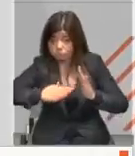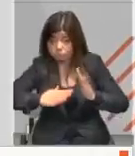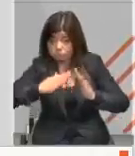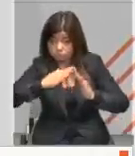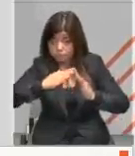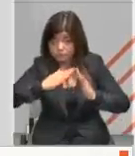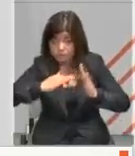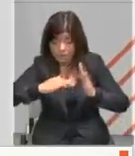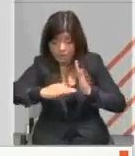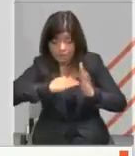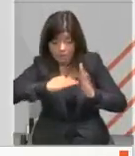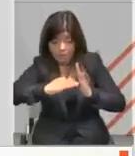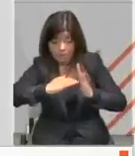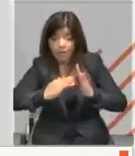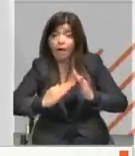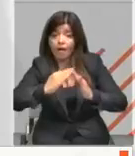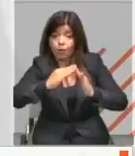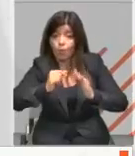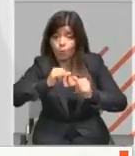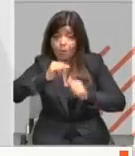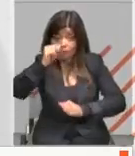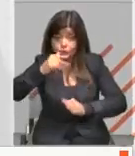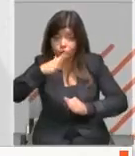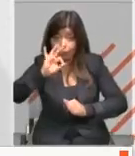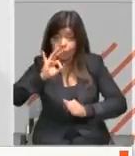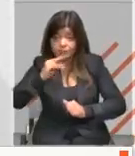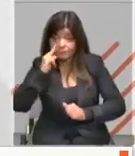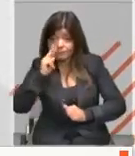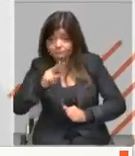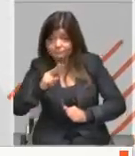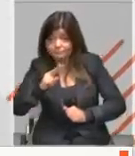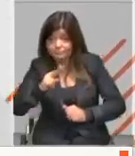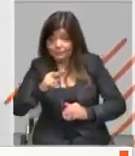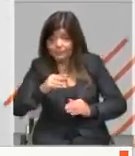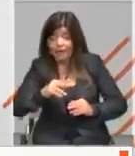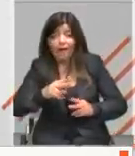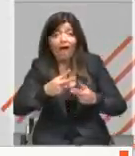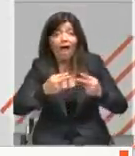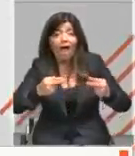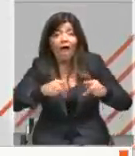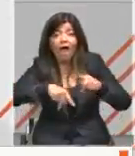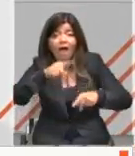sobre el piso de la casa. A esa altura, de arriba llegó el barro.